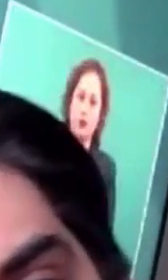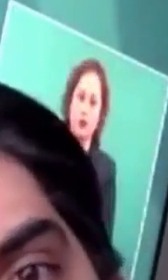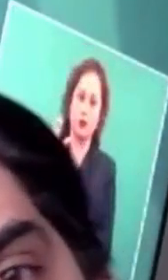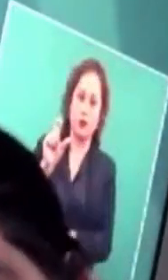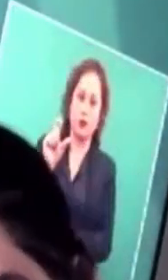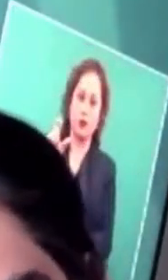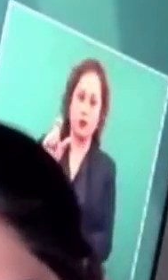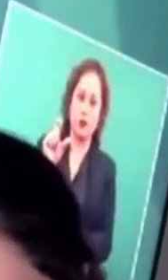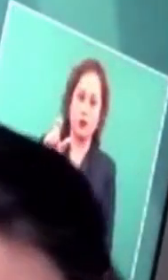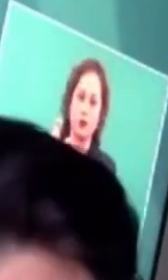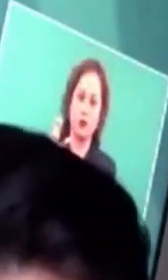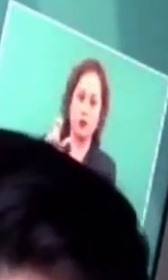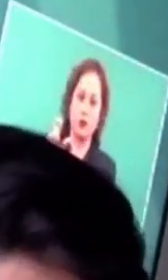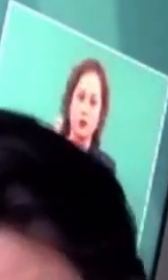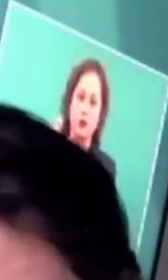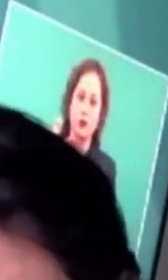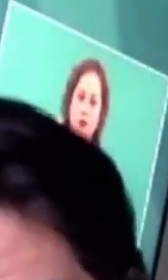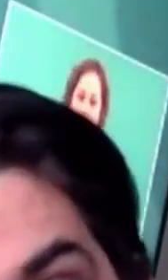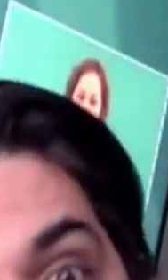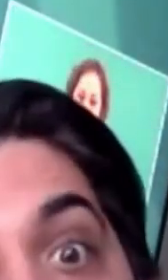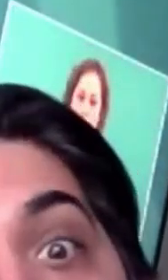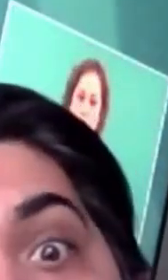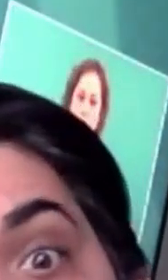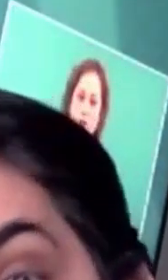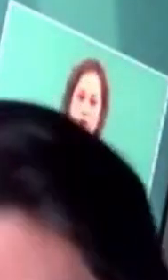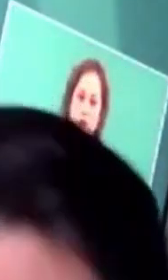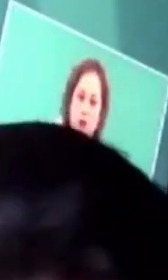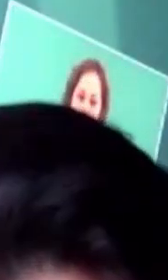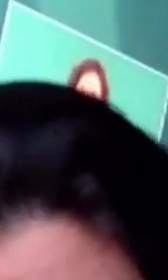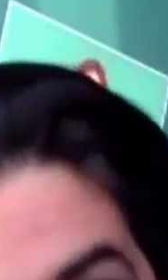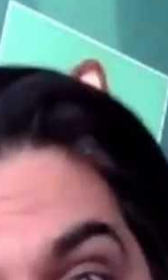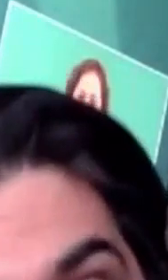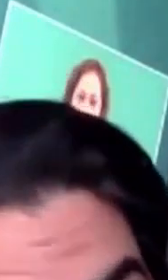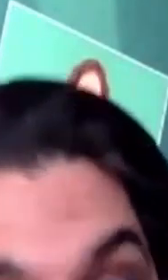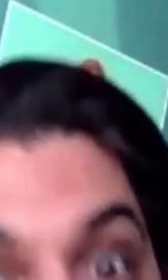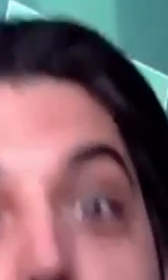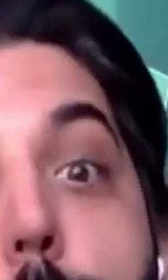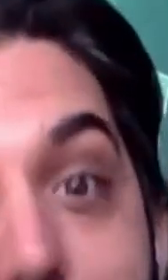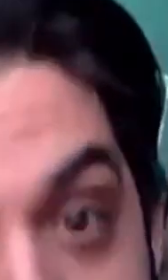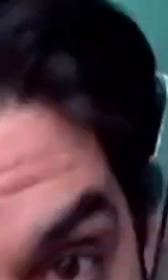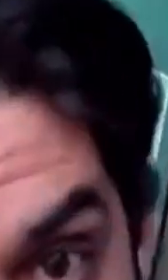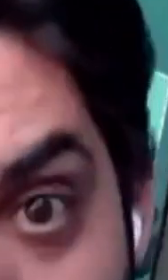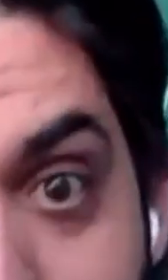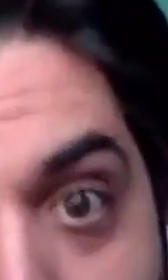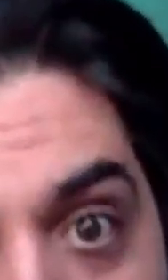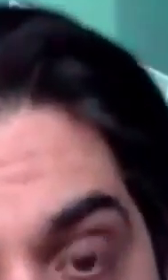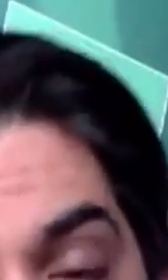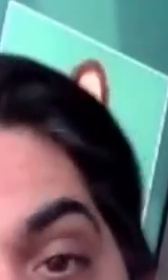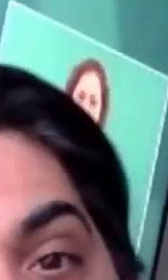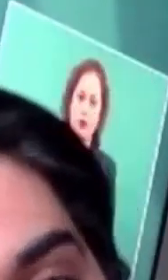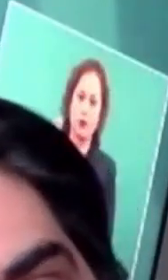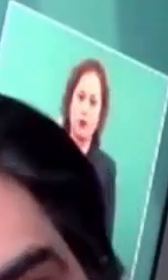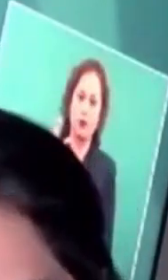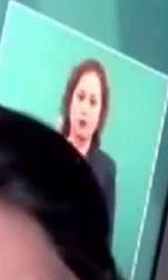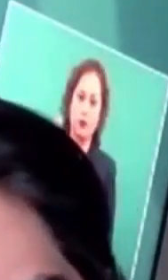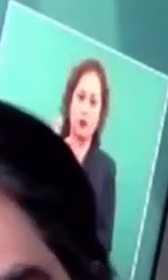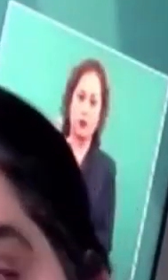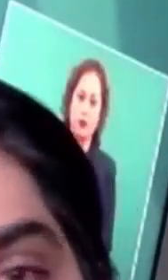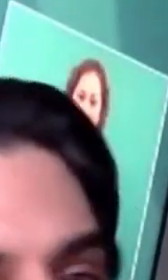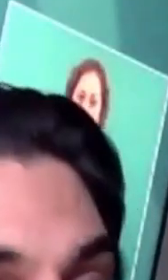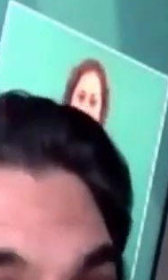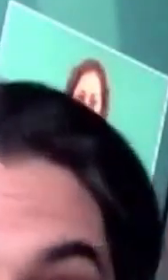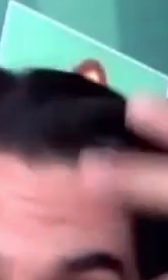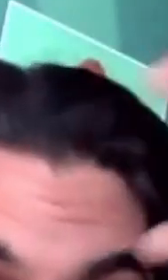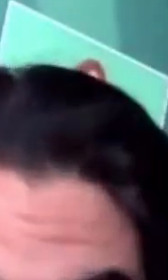un pimponeo para mandar al tribunal, tomando tiempo y sobrecargando al tribunal que resuelva